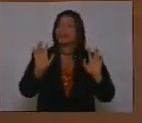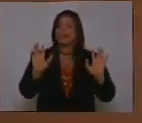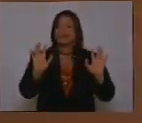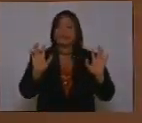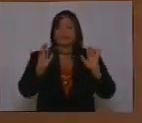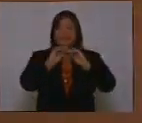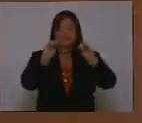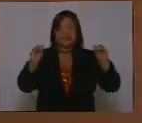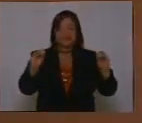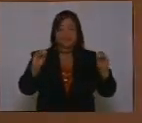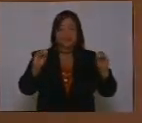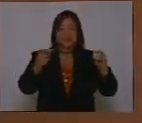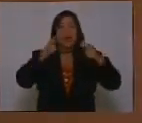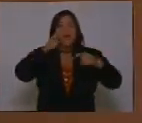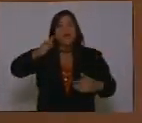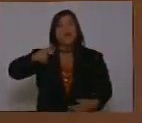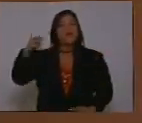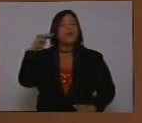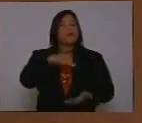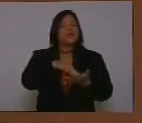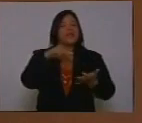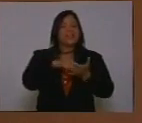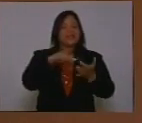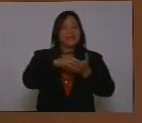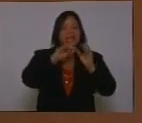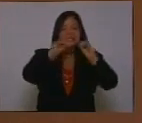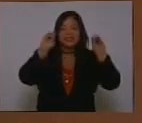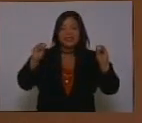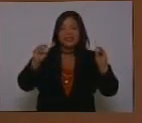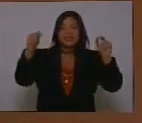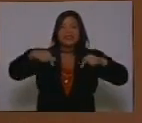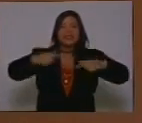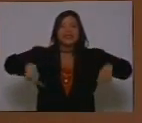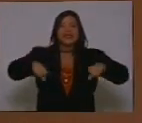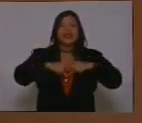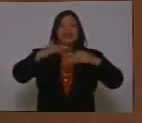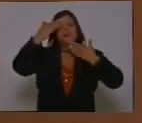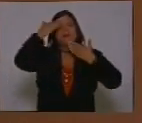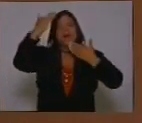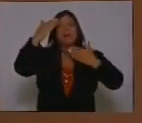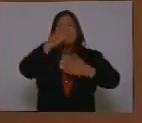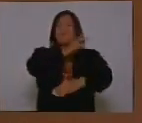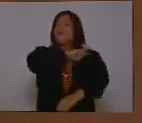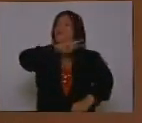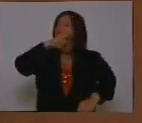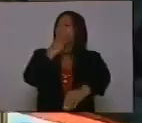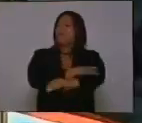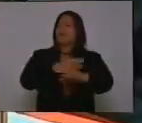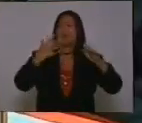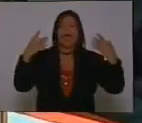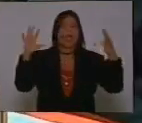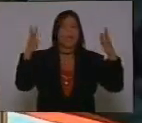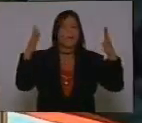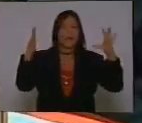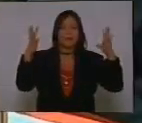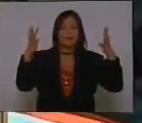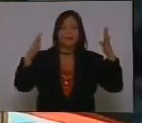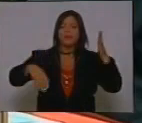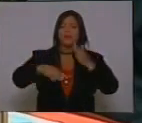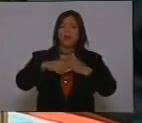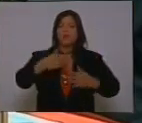Constituyente, pueblo de Miranda. Y desde aquí vamos a mandarle un fuerte aplauso a